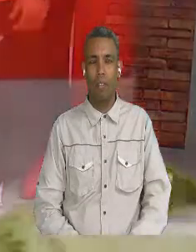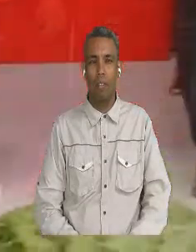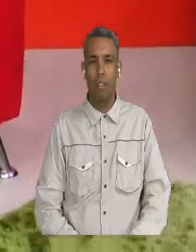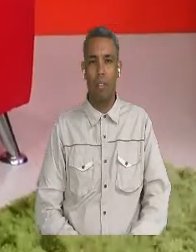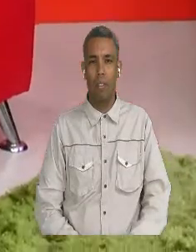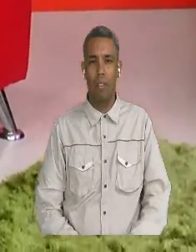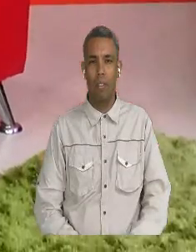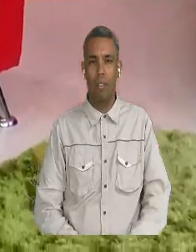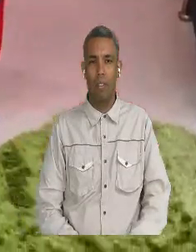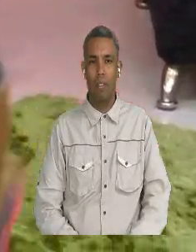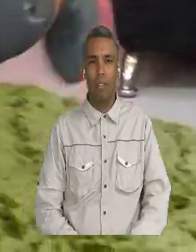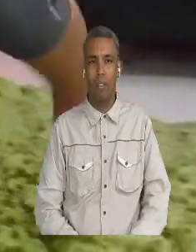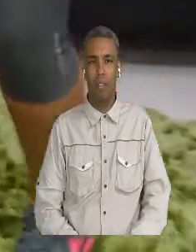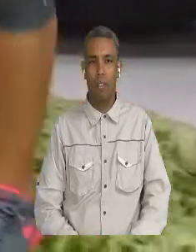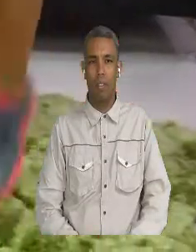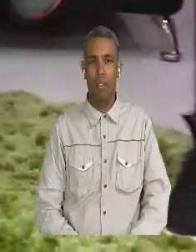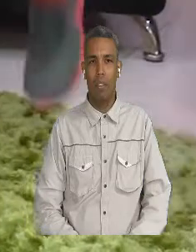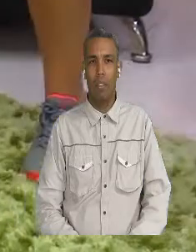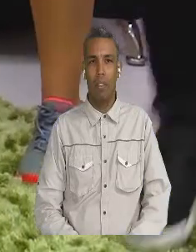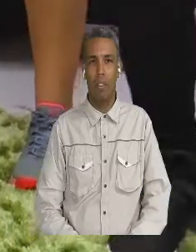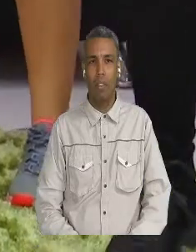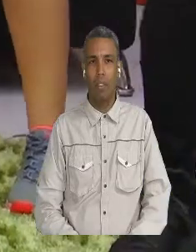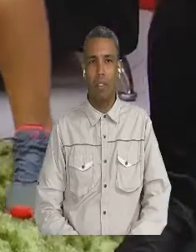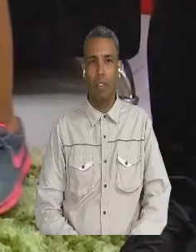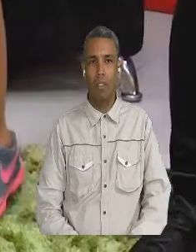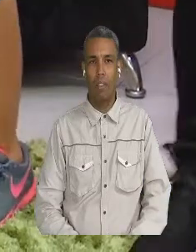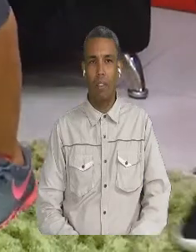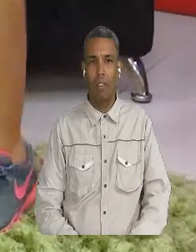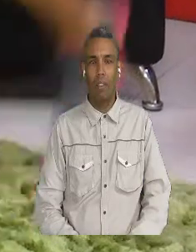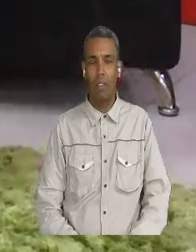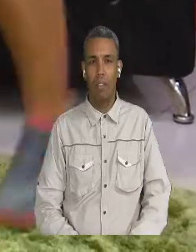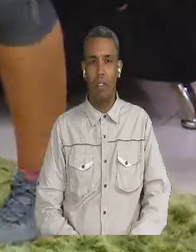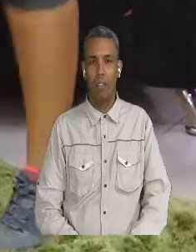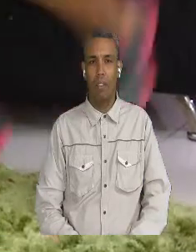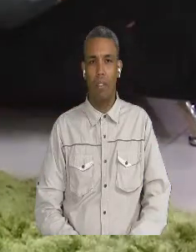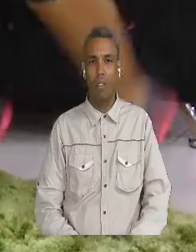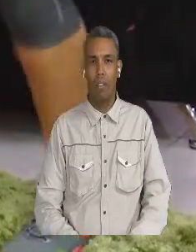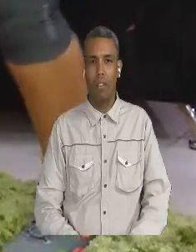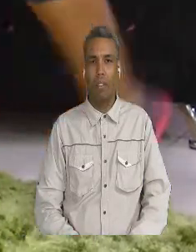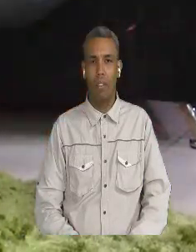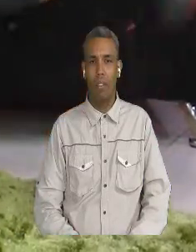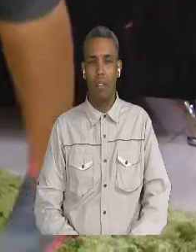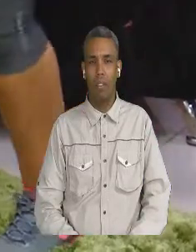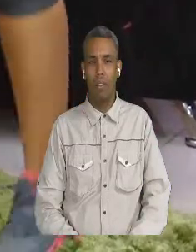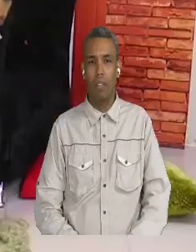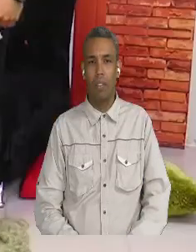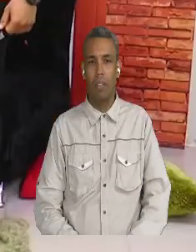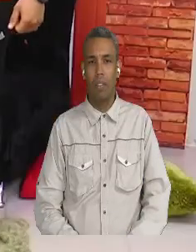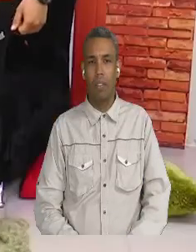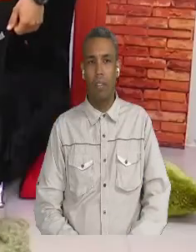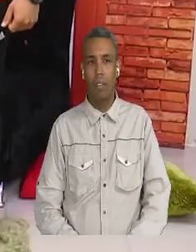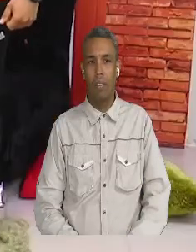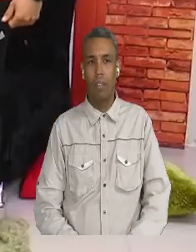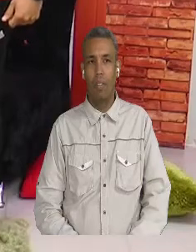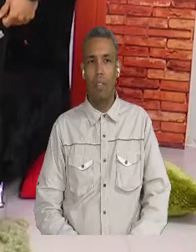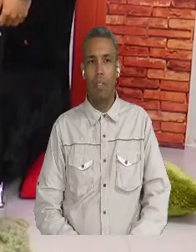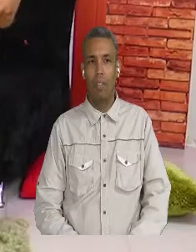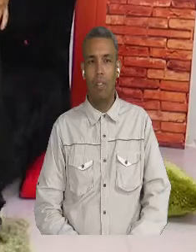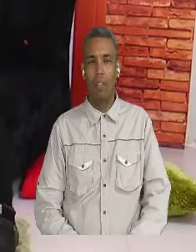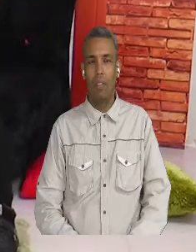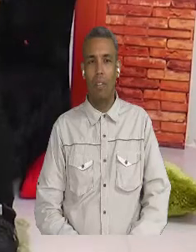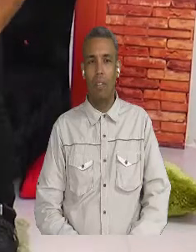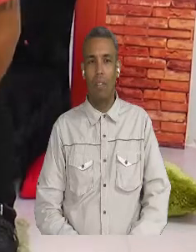es. Llego al puesto y empiezo a hacer taloneo. Tóquese los talones, vamos. Eso es. Ahora empezamos a dar más movilidad al cuerpo.